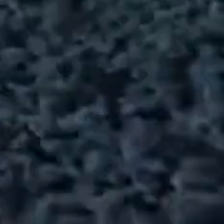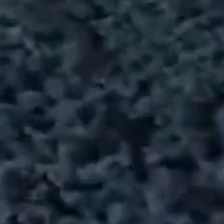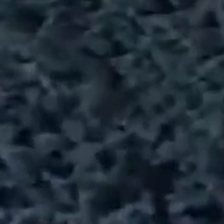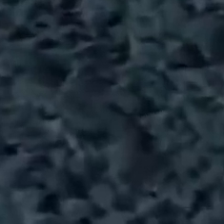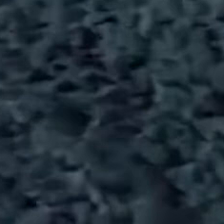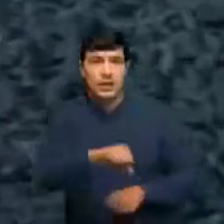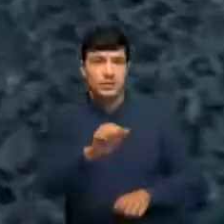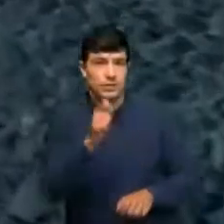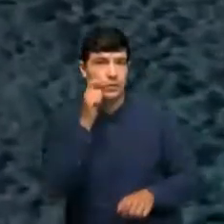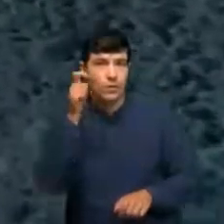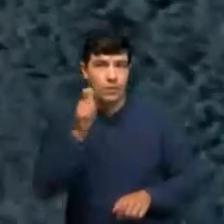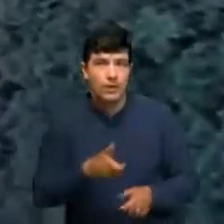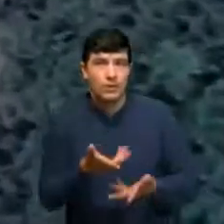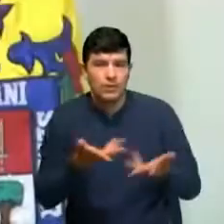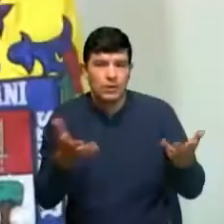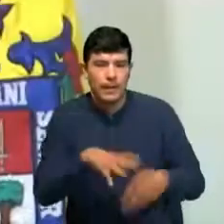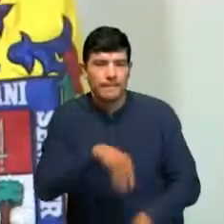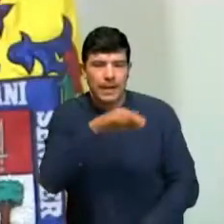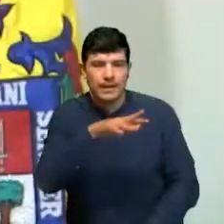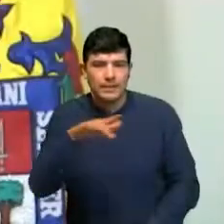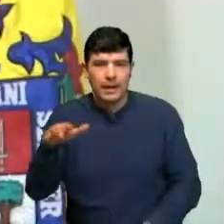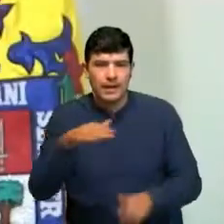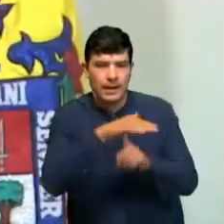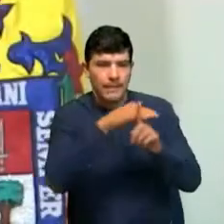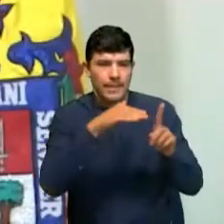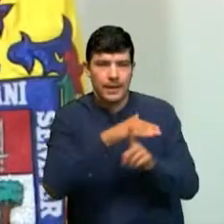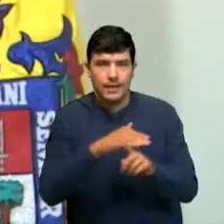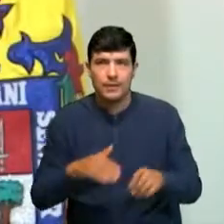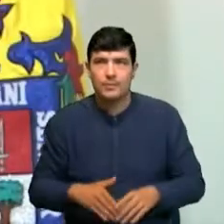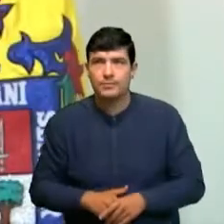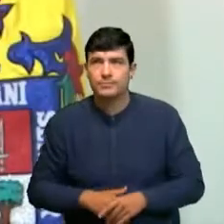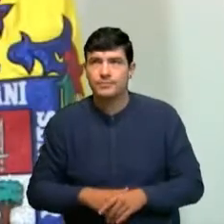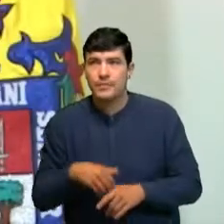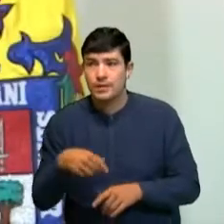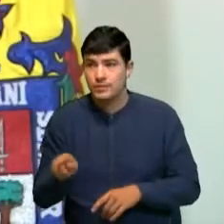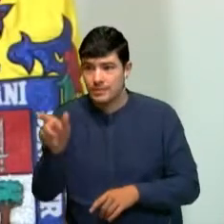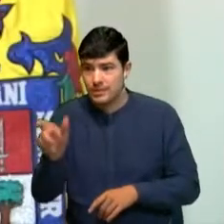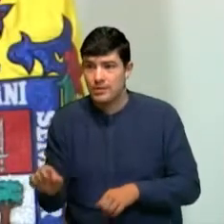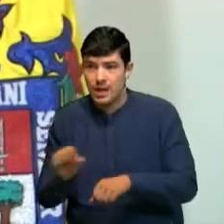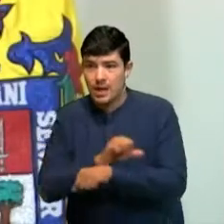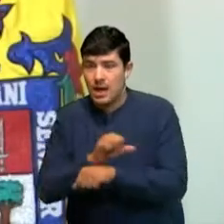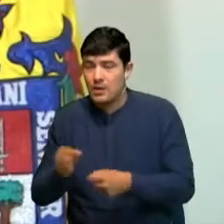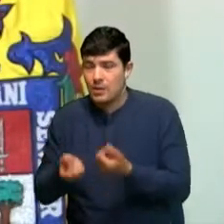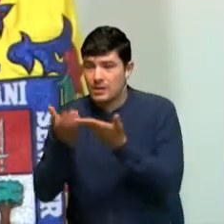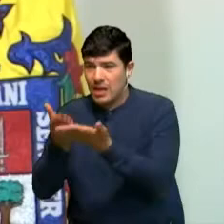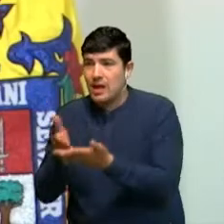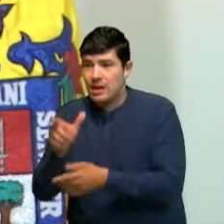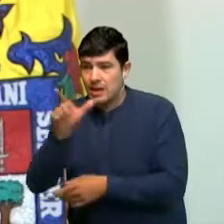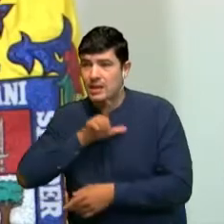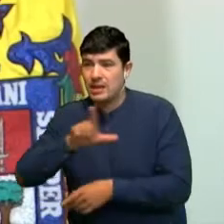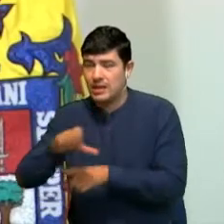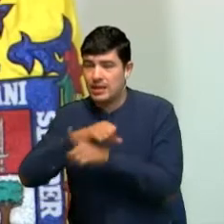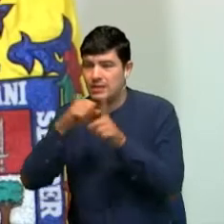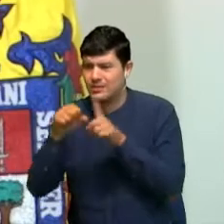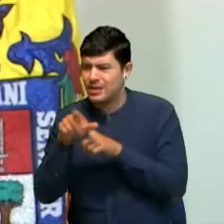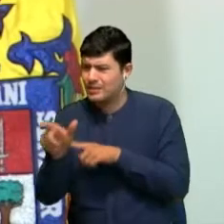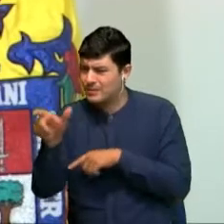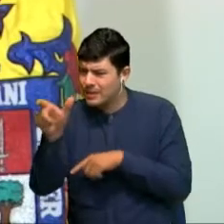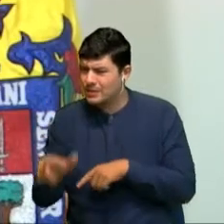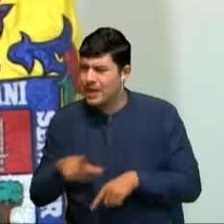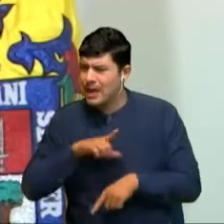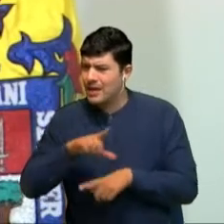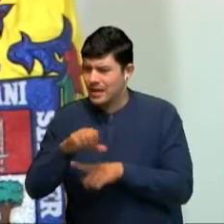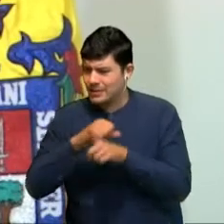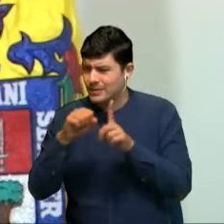Medio. La vinculación a estos dos líderes de derechos humanos y el de otra persona más al proceso judicial en el secuestro de Mayerly Santos